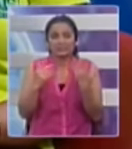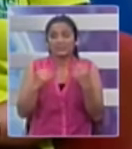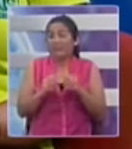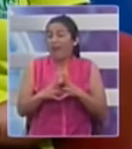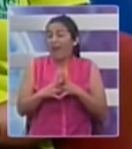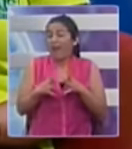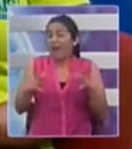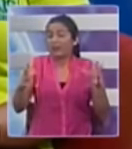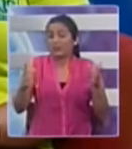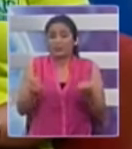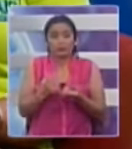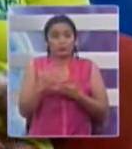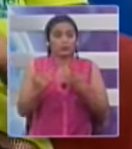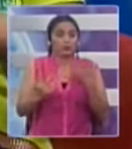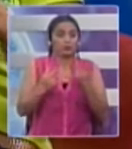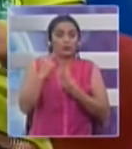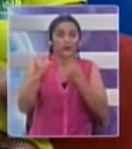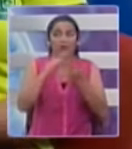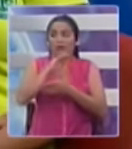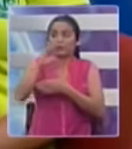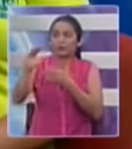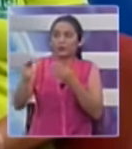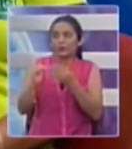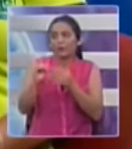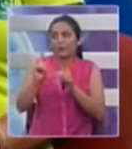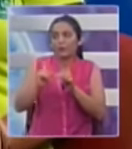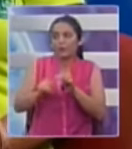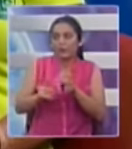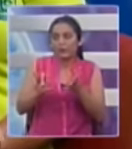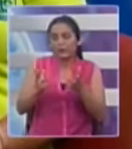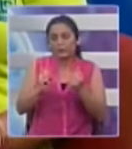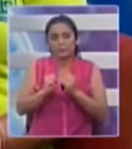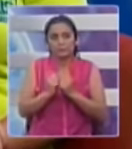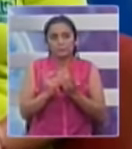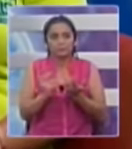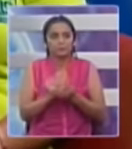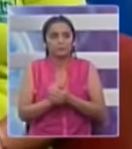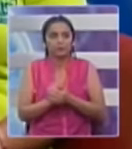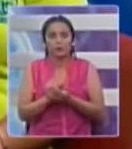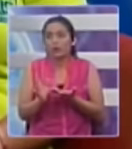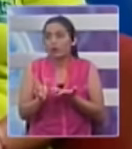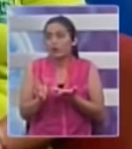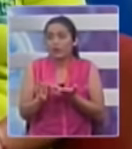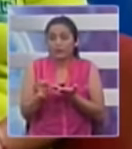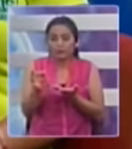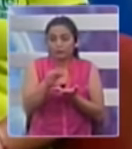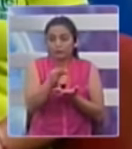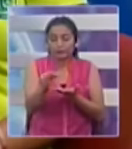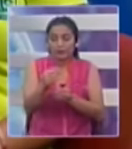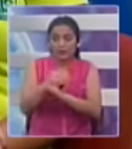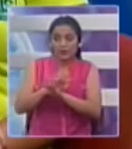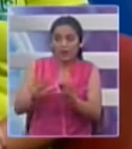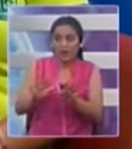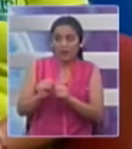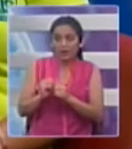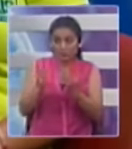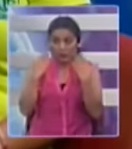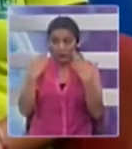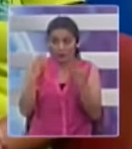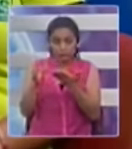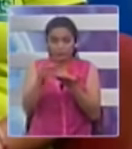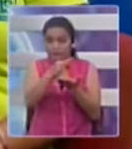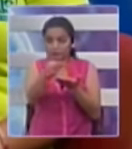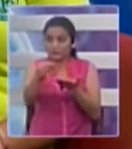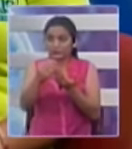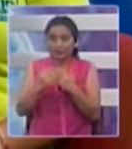grande y claro, también tiene algo de dispersión, porque recordemos que no solamente son las parroquias centrales de Guayaquil,